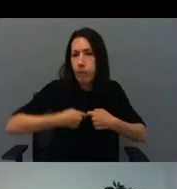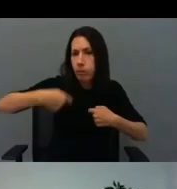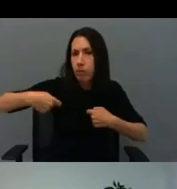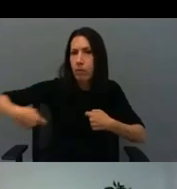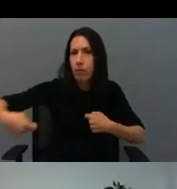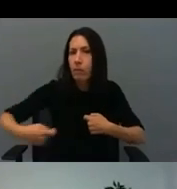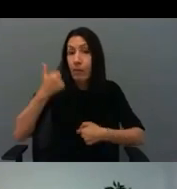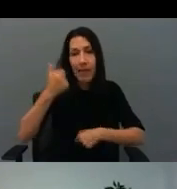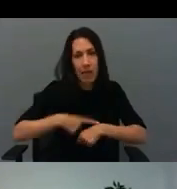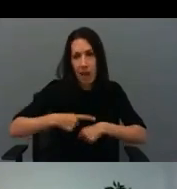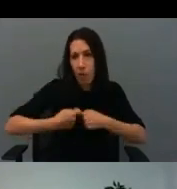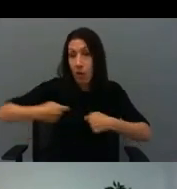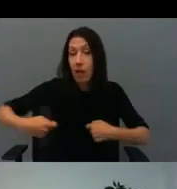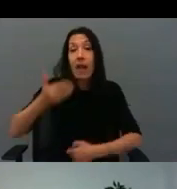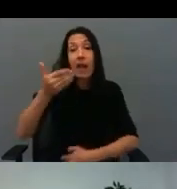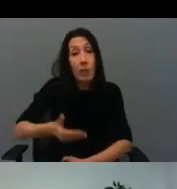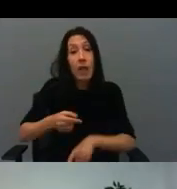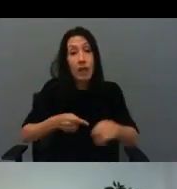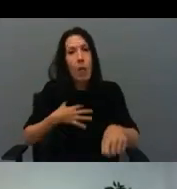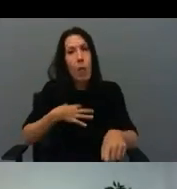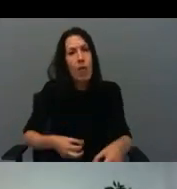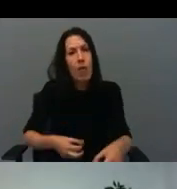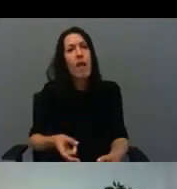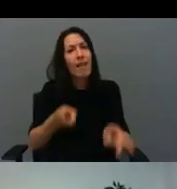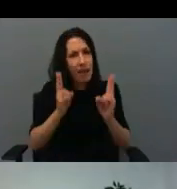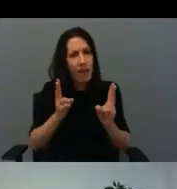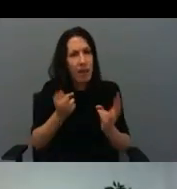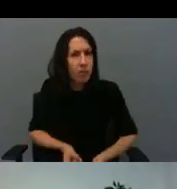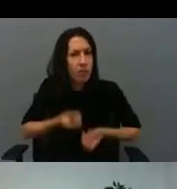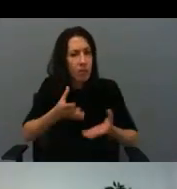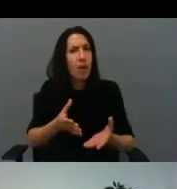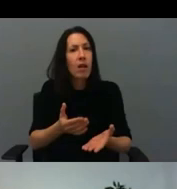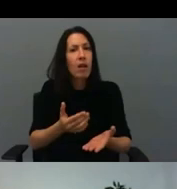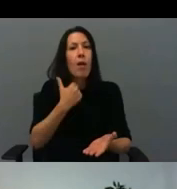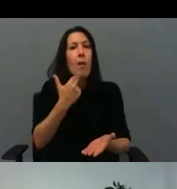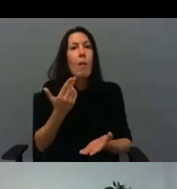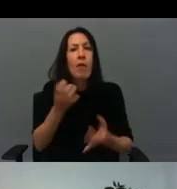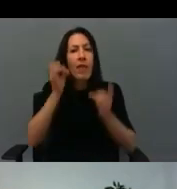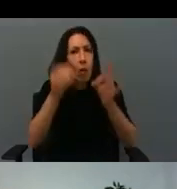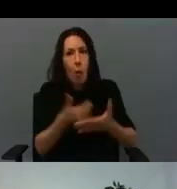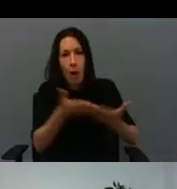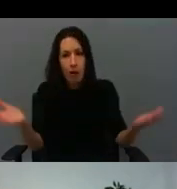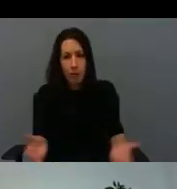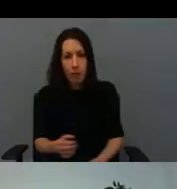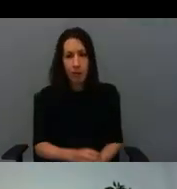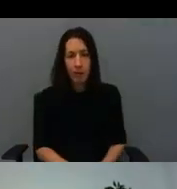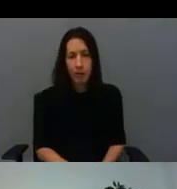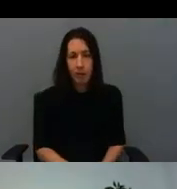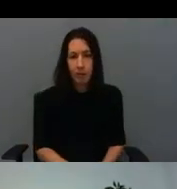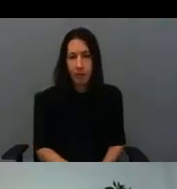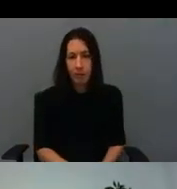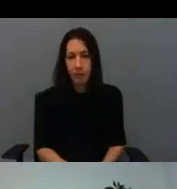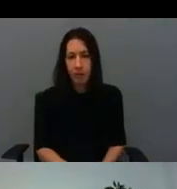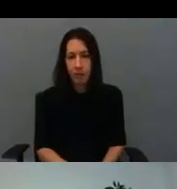más tiempo. Entonces, es importante que Conchi pueda expresarse y que tenga voz como cualquier persona. Ella vuelve a lanzar la pregunta. Sí. Dice que